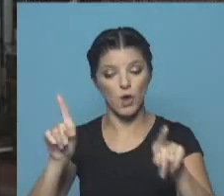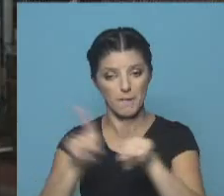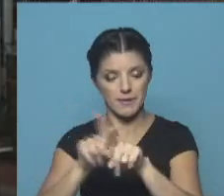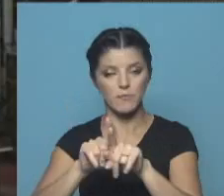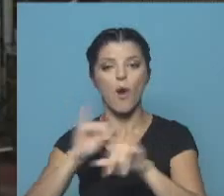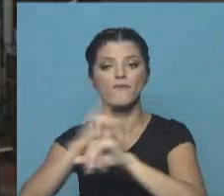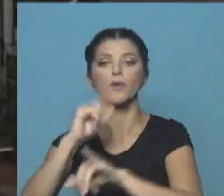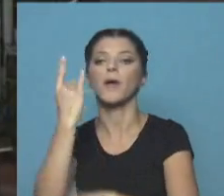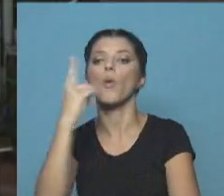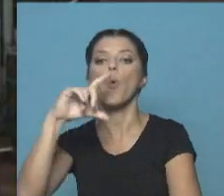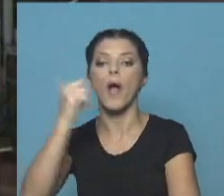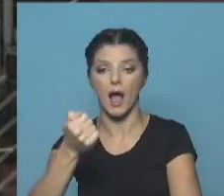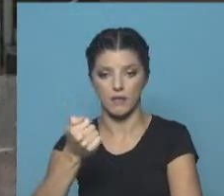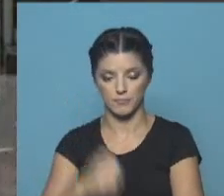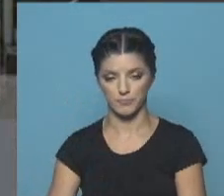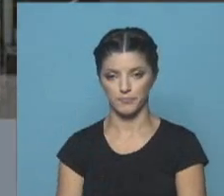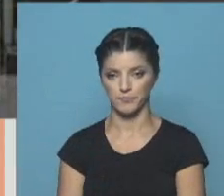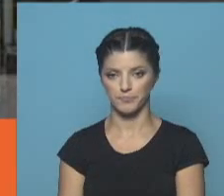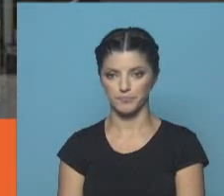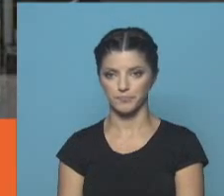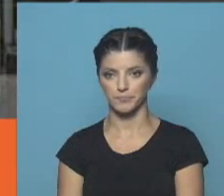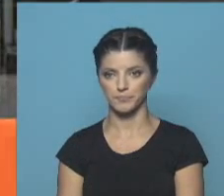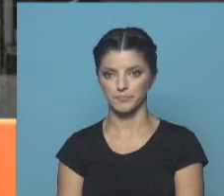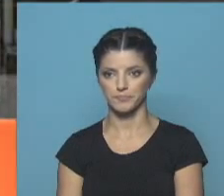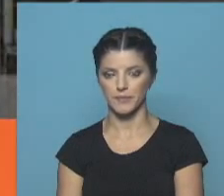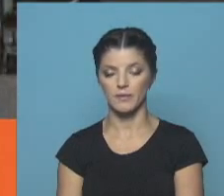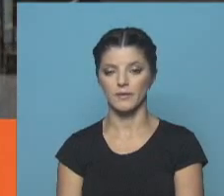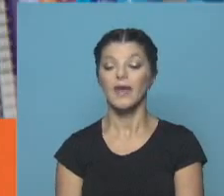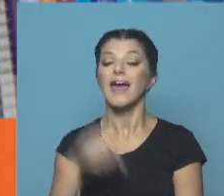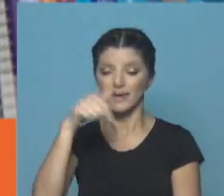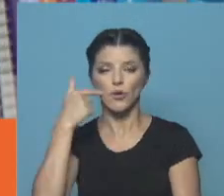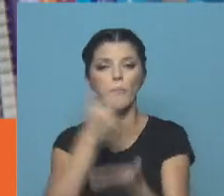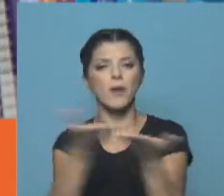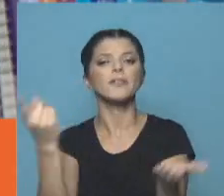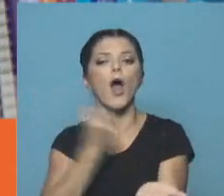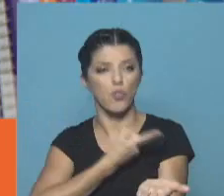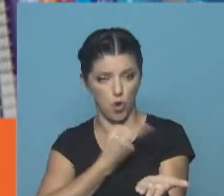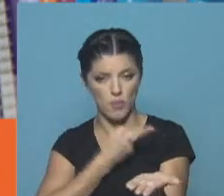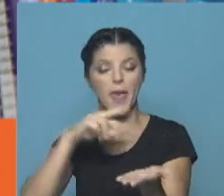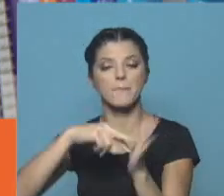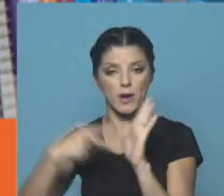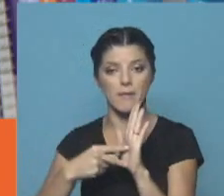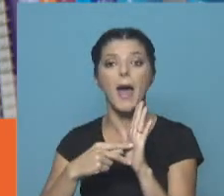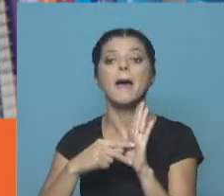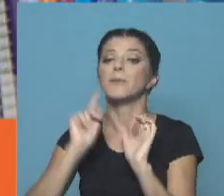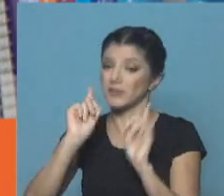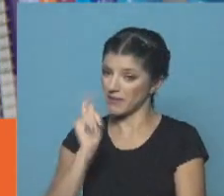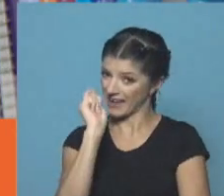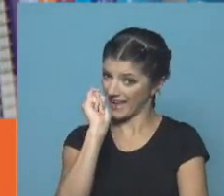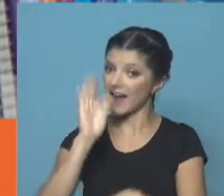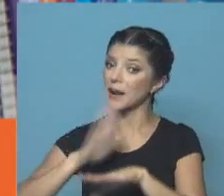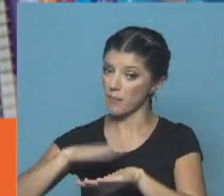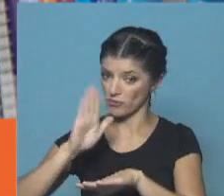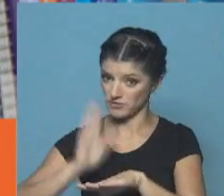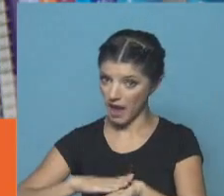UCA. Sin dudas esto define dónde están los problemas, pero también quiénes son los principales responsables. Y lo